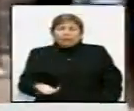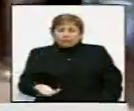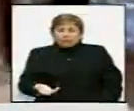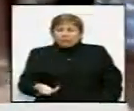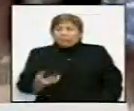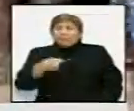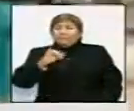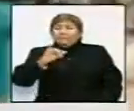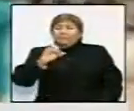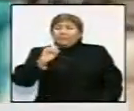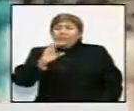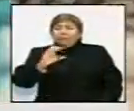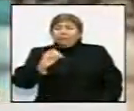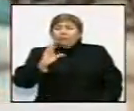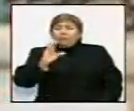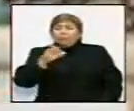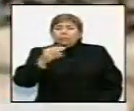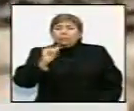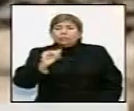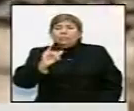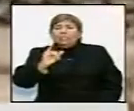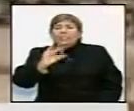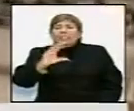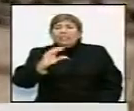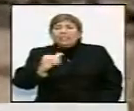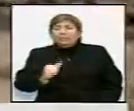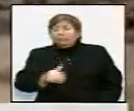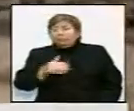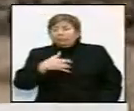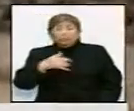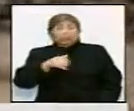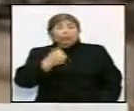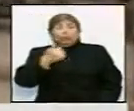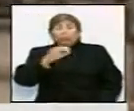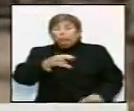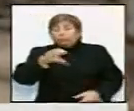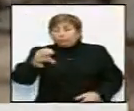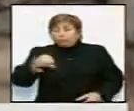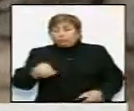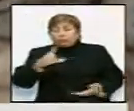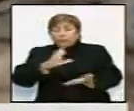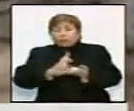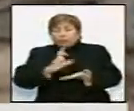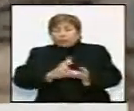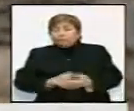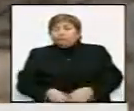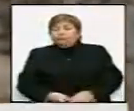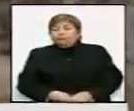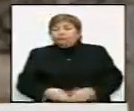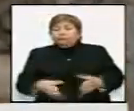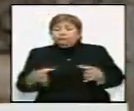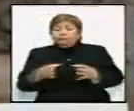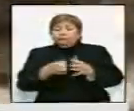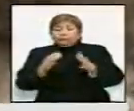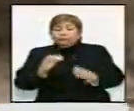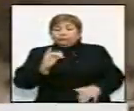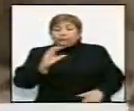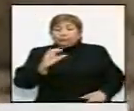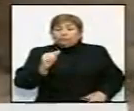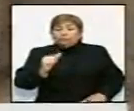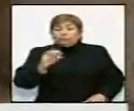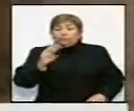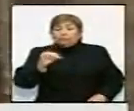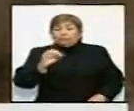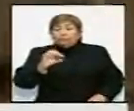en Pisco, Chincha e Ica, y se sintió en otras ciudades del Perú como Lima. El congresista iqueño Miguel